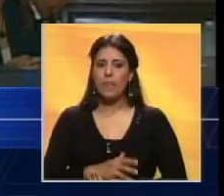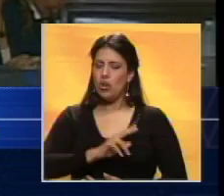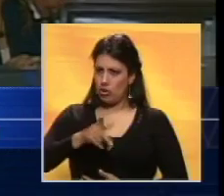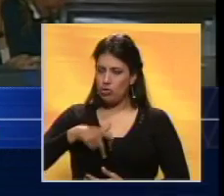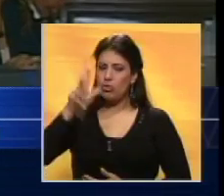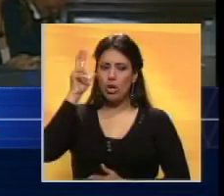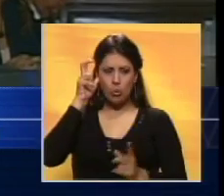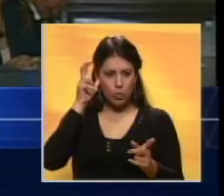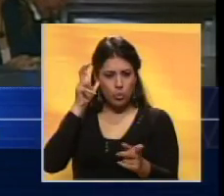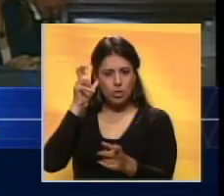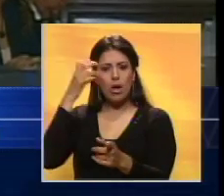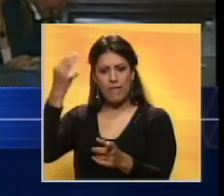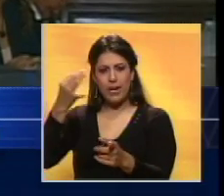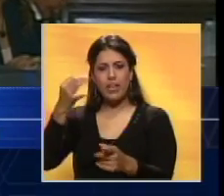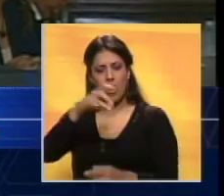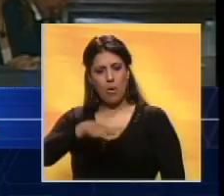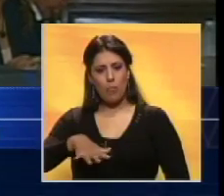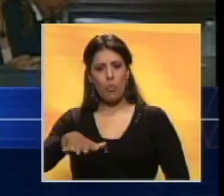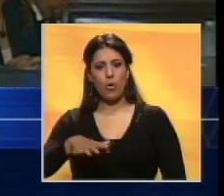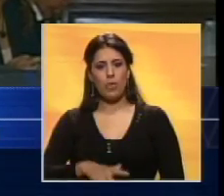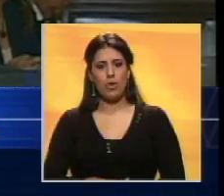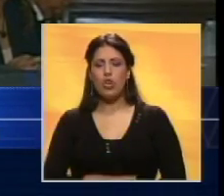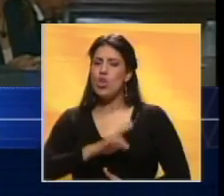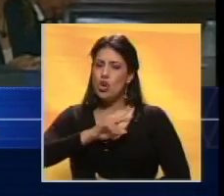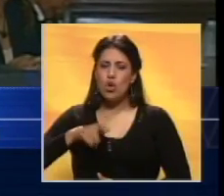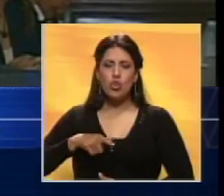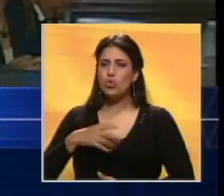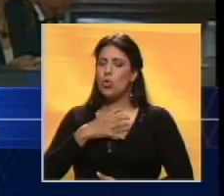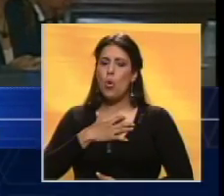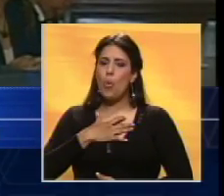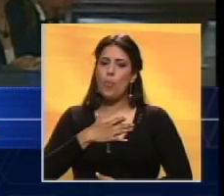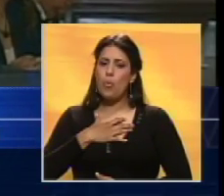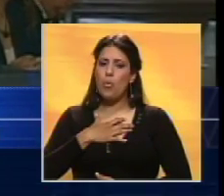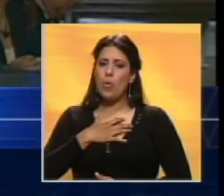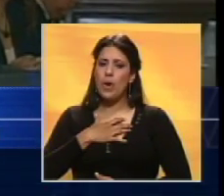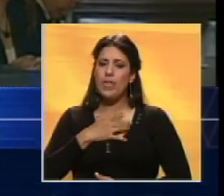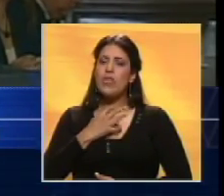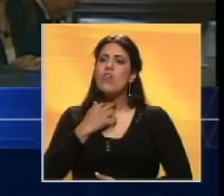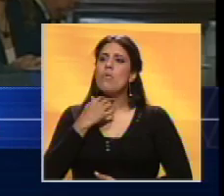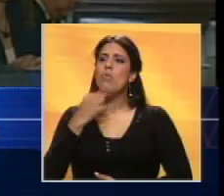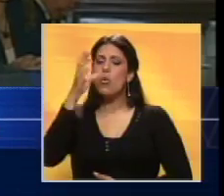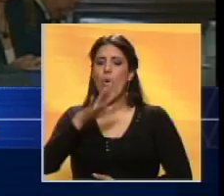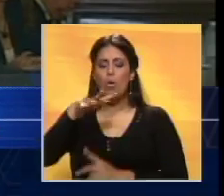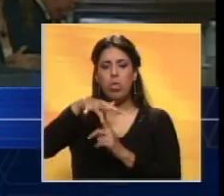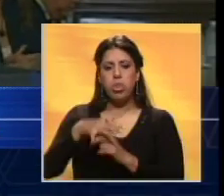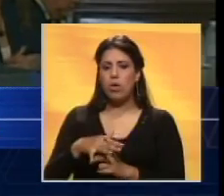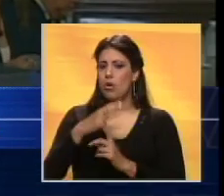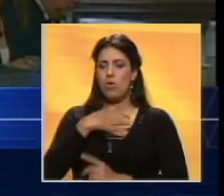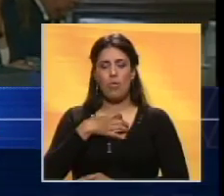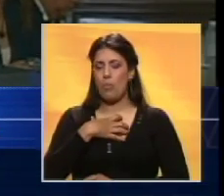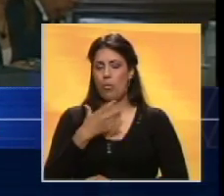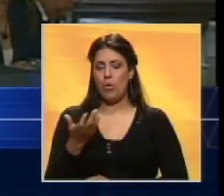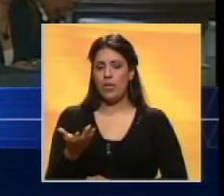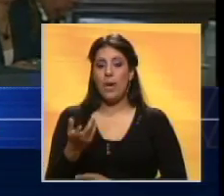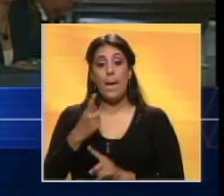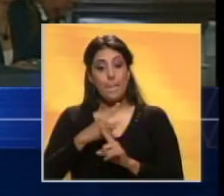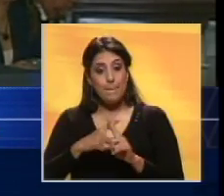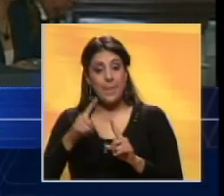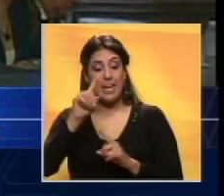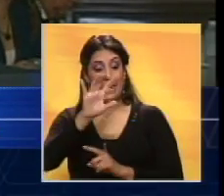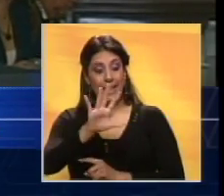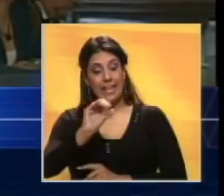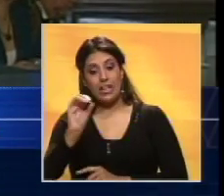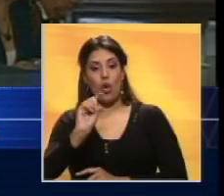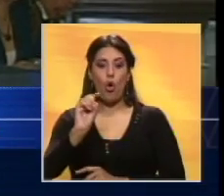Vamos a escuchar al pueblo de verdad. Nosotros no nos podemos arrogar la voz del pueblo, los que estamos aquí. Pero los